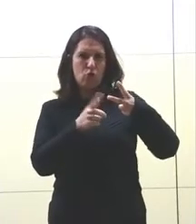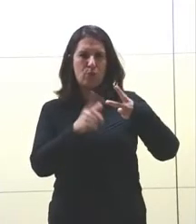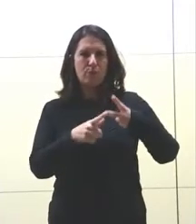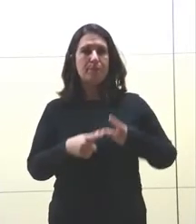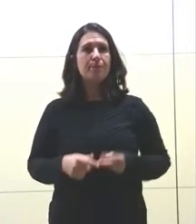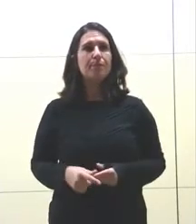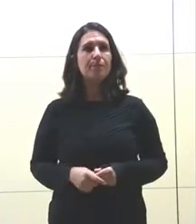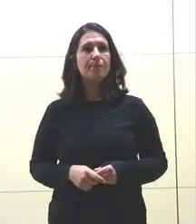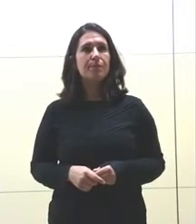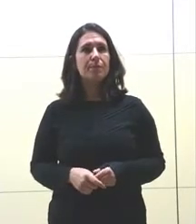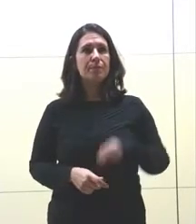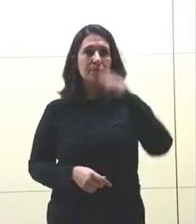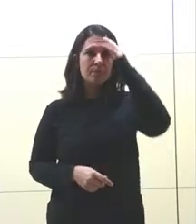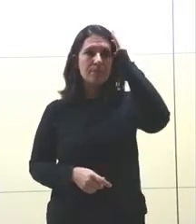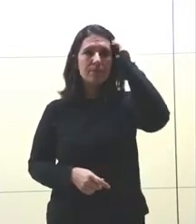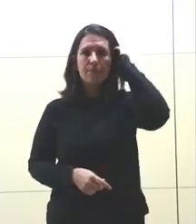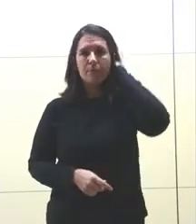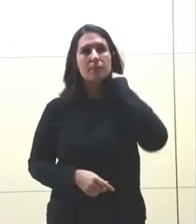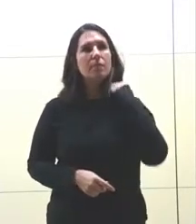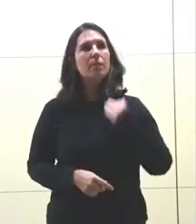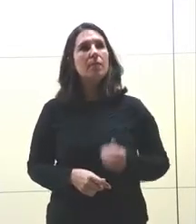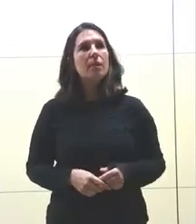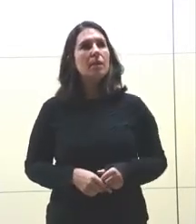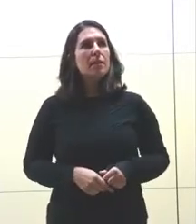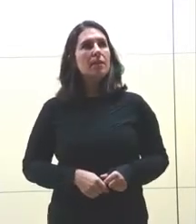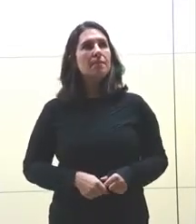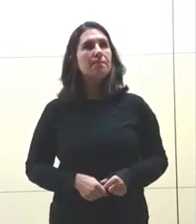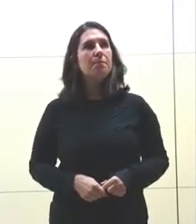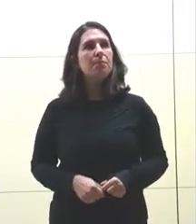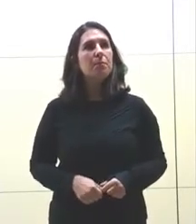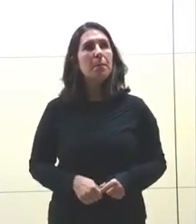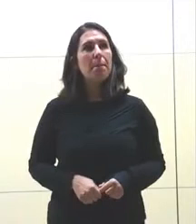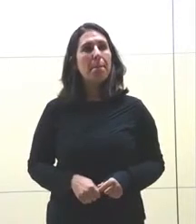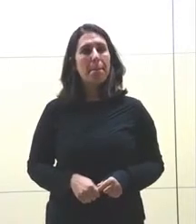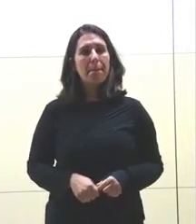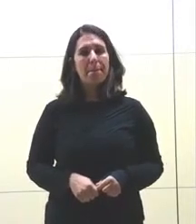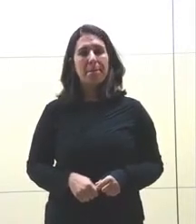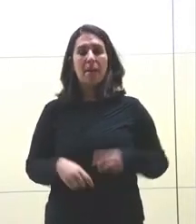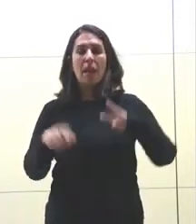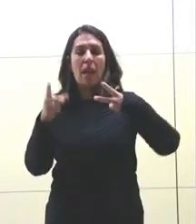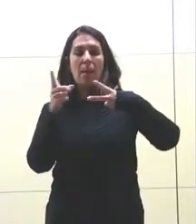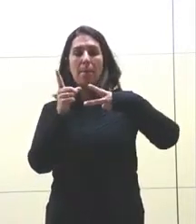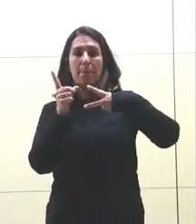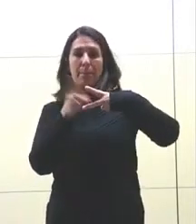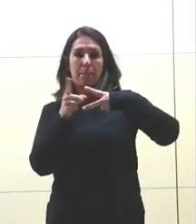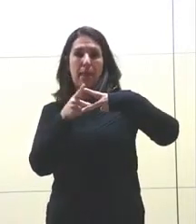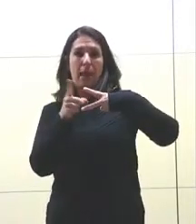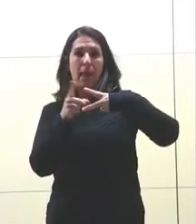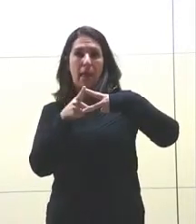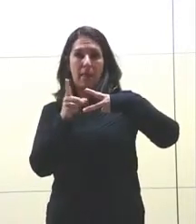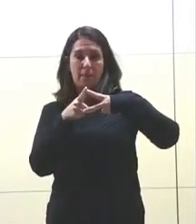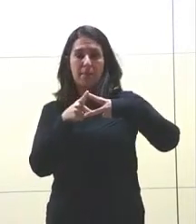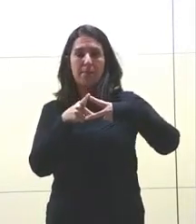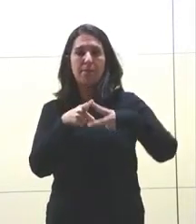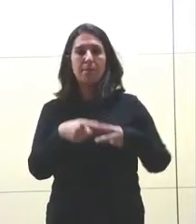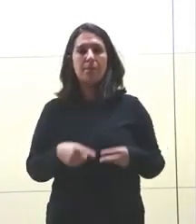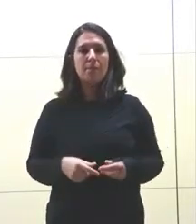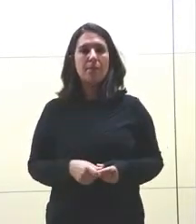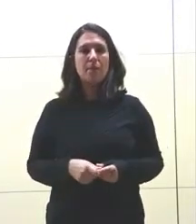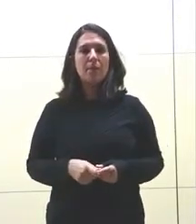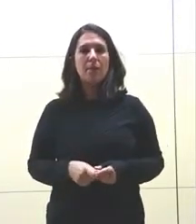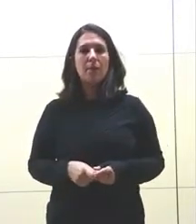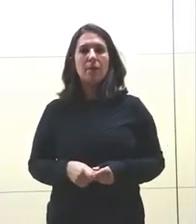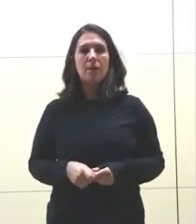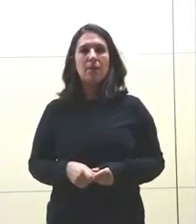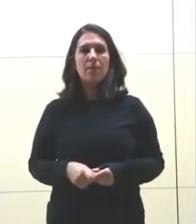Bien, tengo aquí, bien, por fin. La primera propuesta del Gran Barrington es una